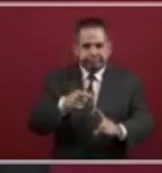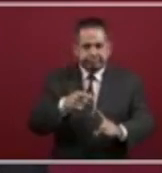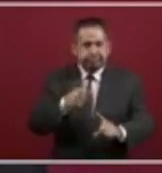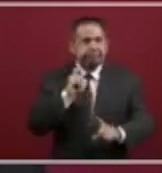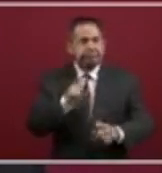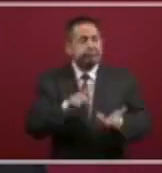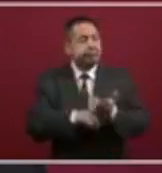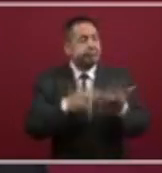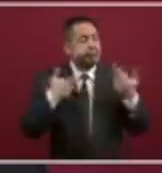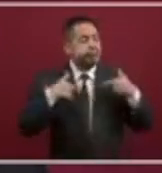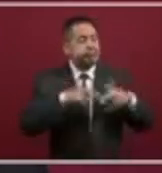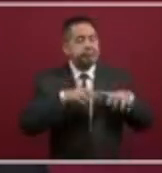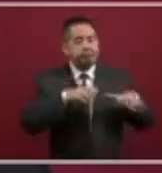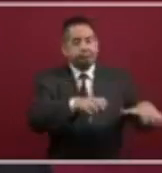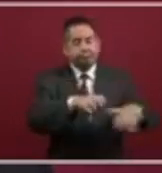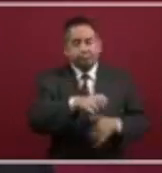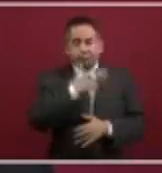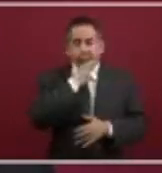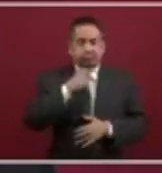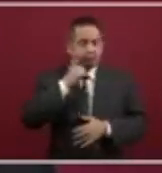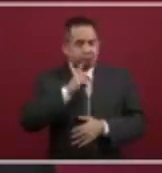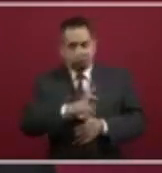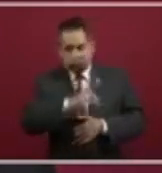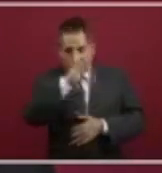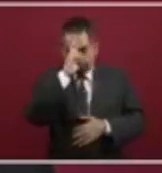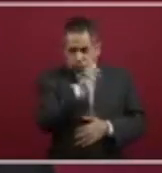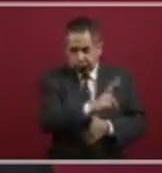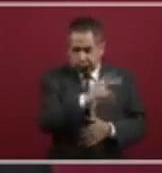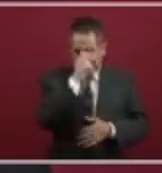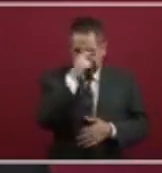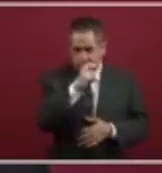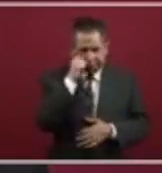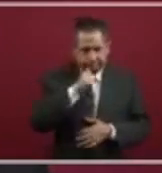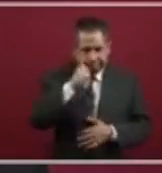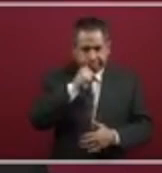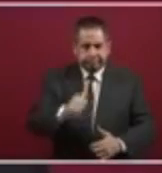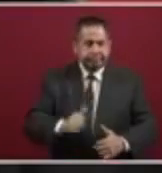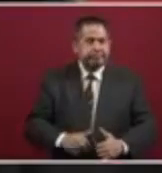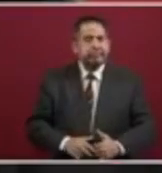respetar a las maestras, a los maestros de México.